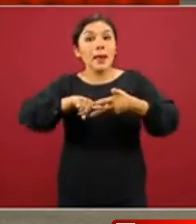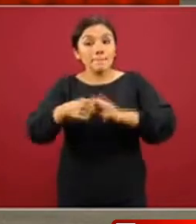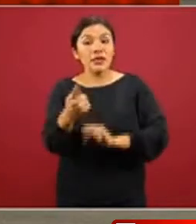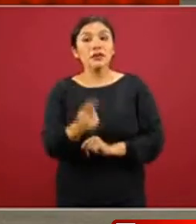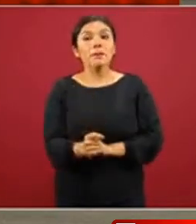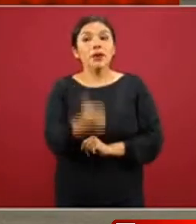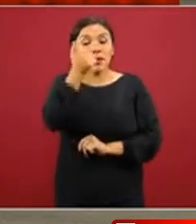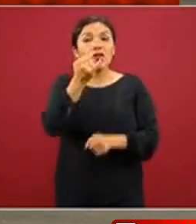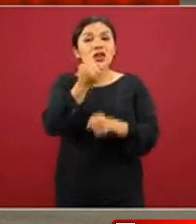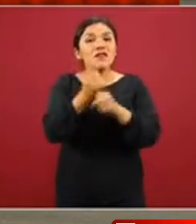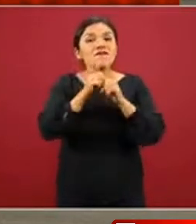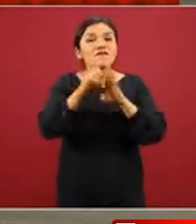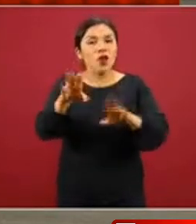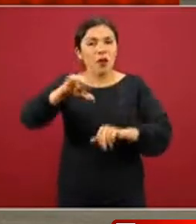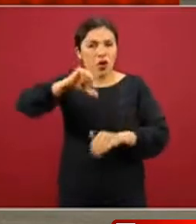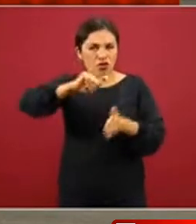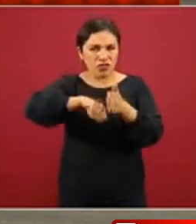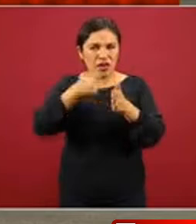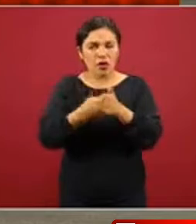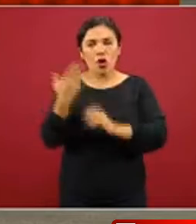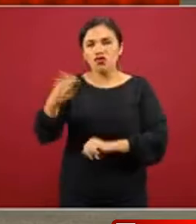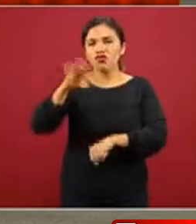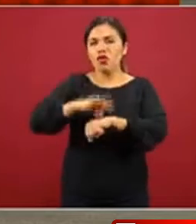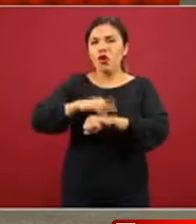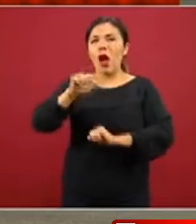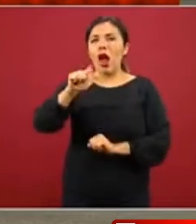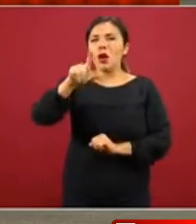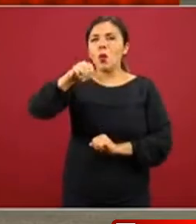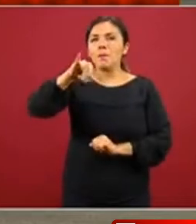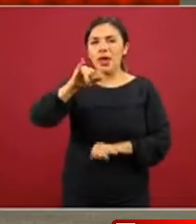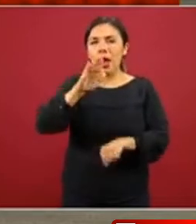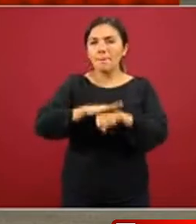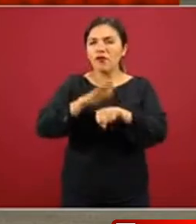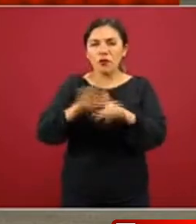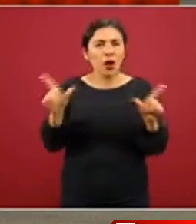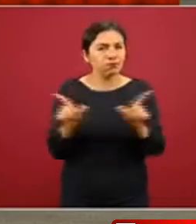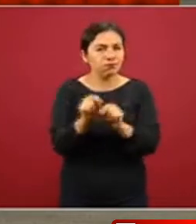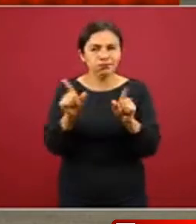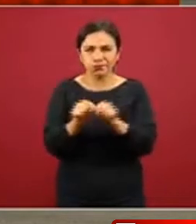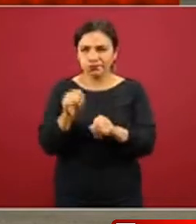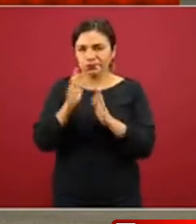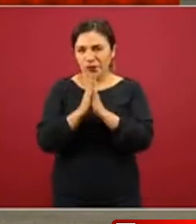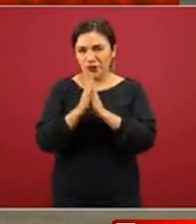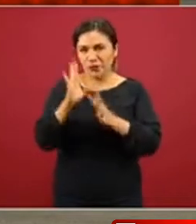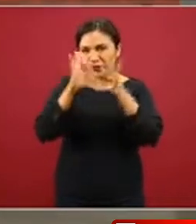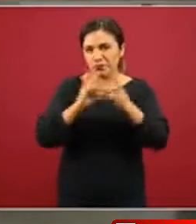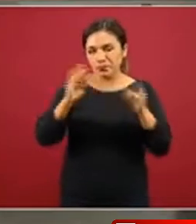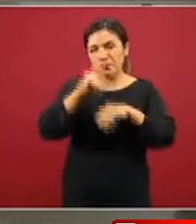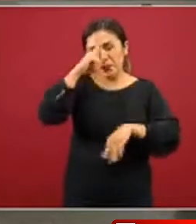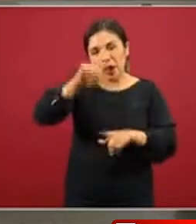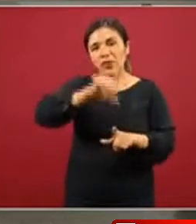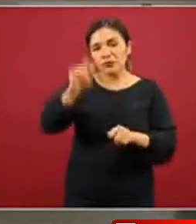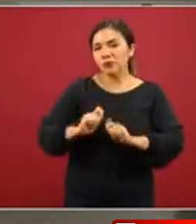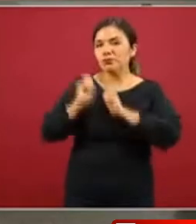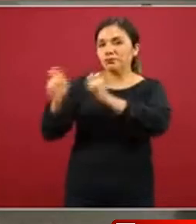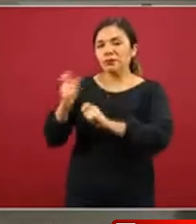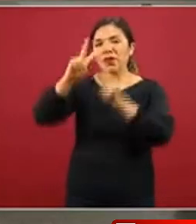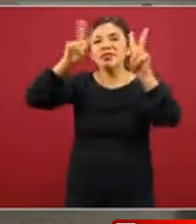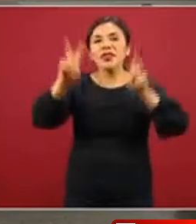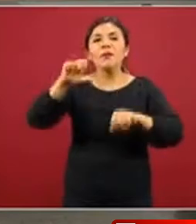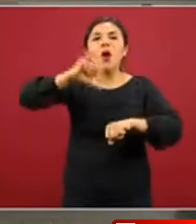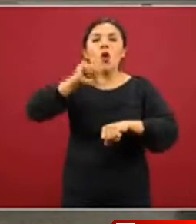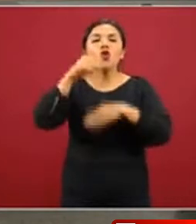con el informe técnico que le pido al doctor Alomía si lo presenta de la manera sintética para que podamos dar curso a la parte temática y